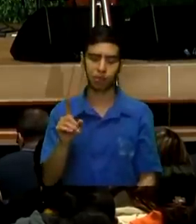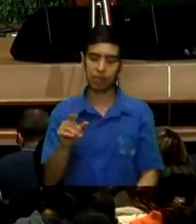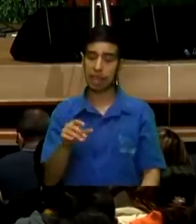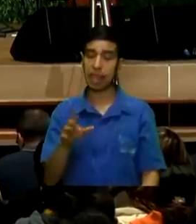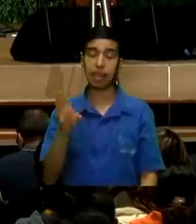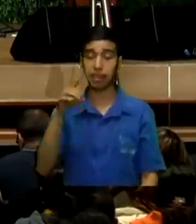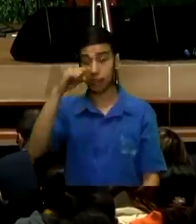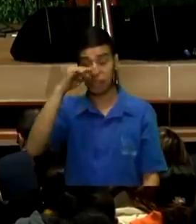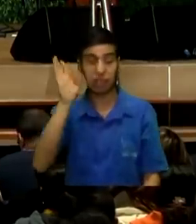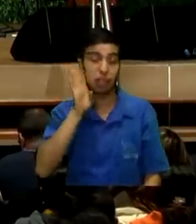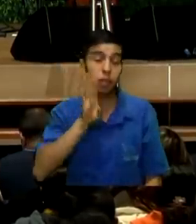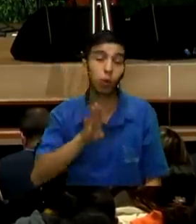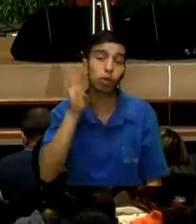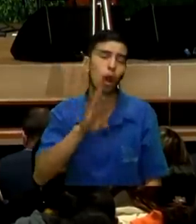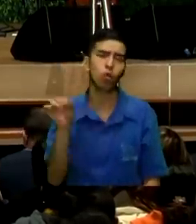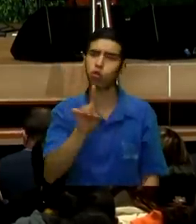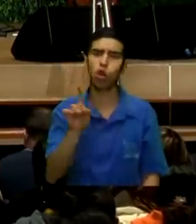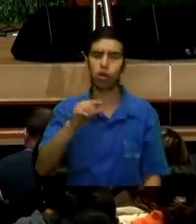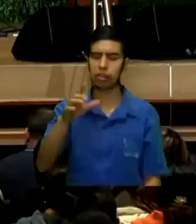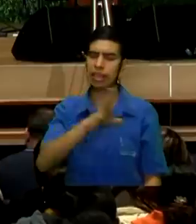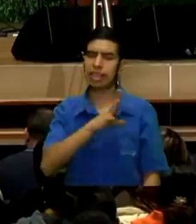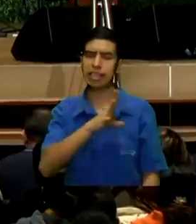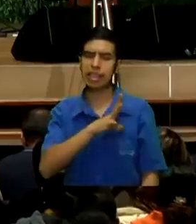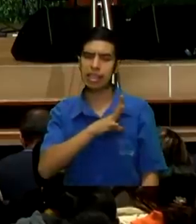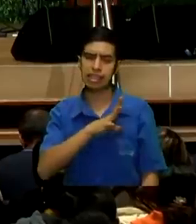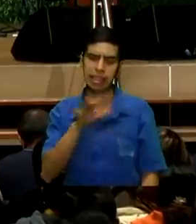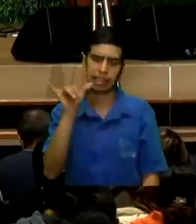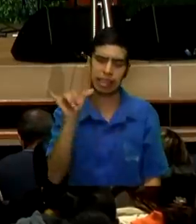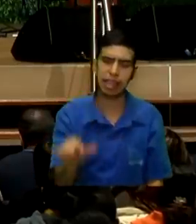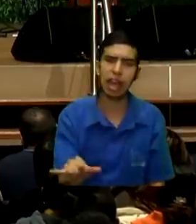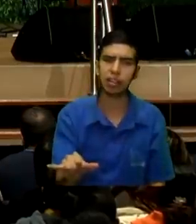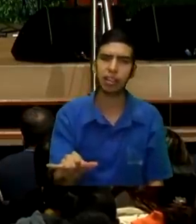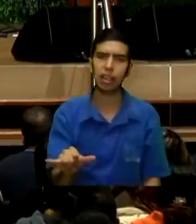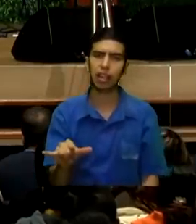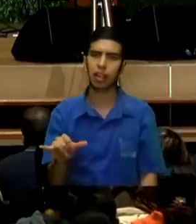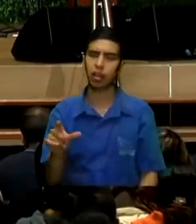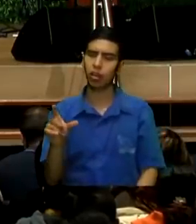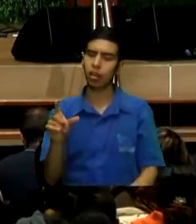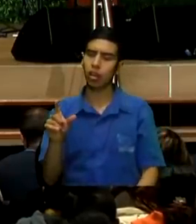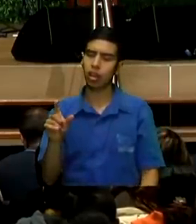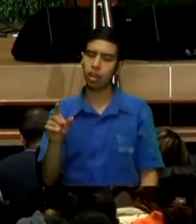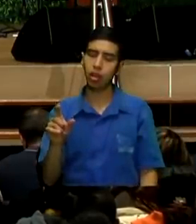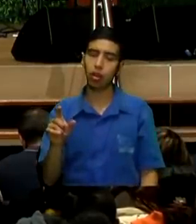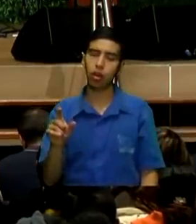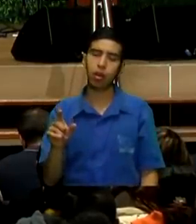Timoteo. No te vayas a llegar a convertir en una persona